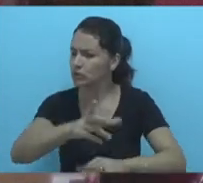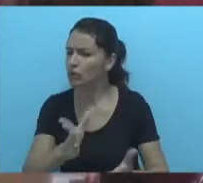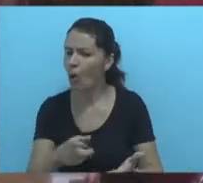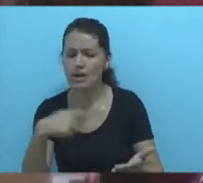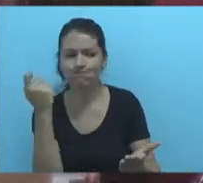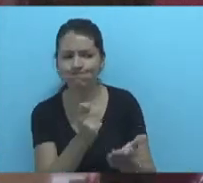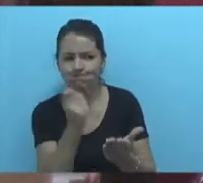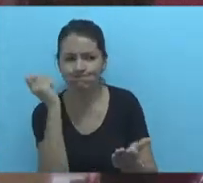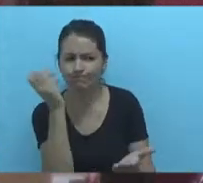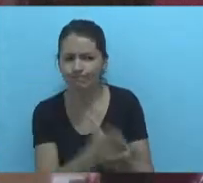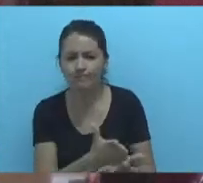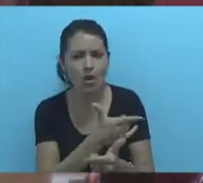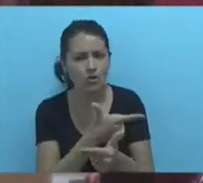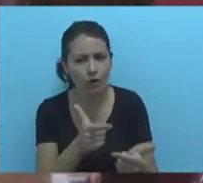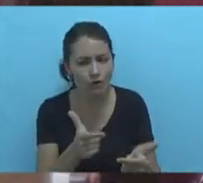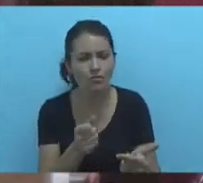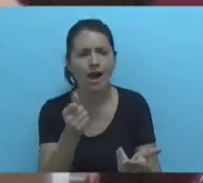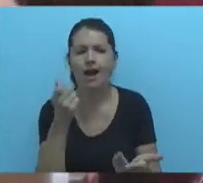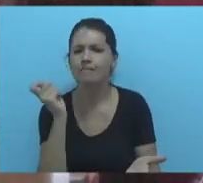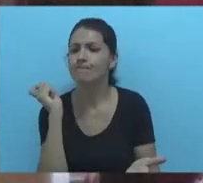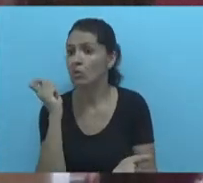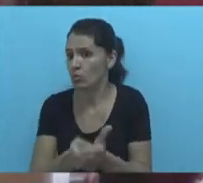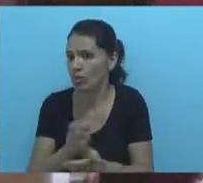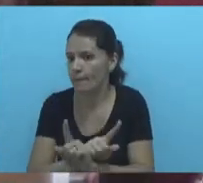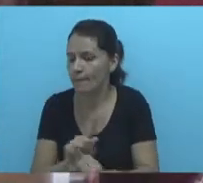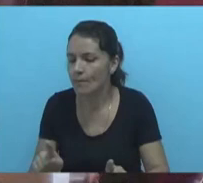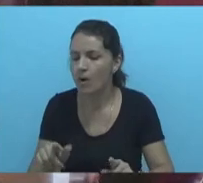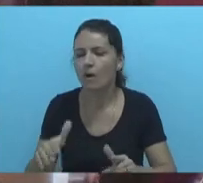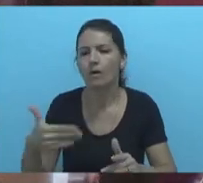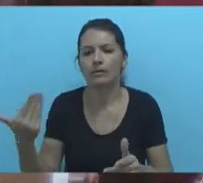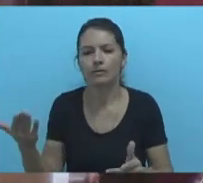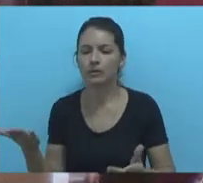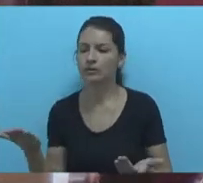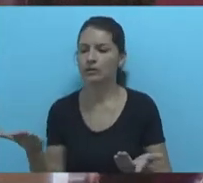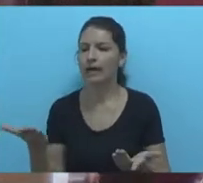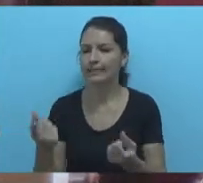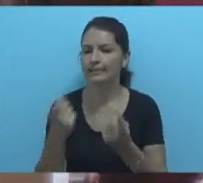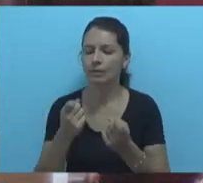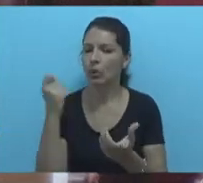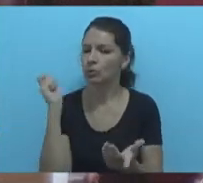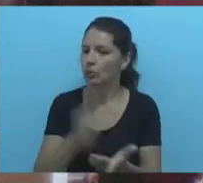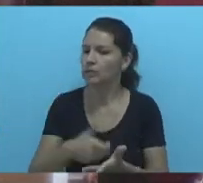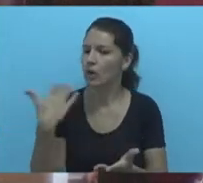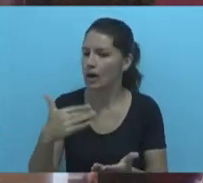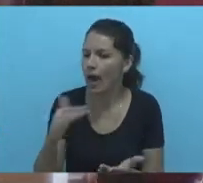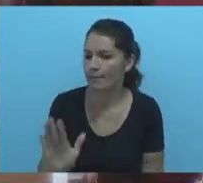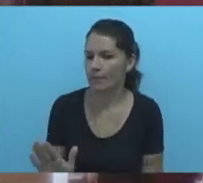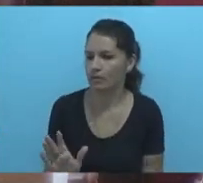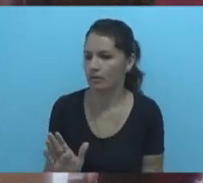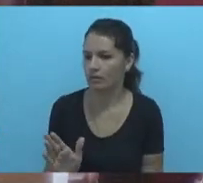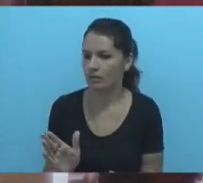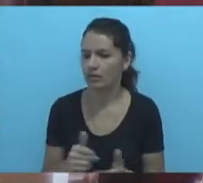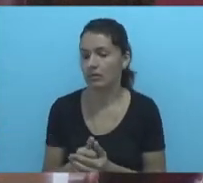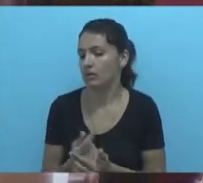un llamado a juicio para definir la situación, porque la prisión preventiva es una situación indefinida, pero que mantiene